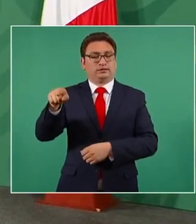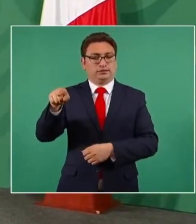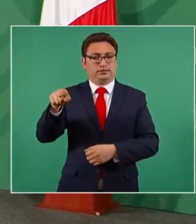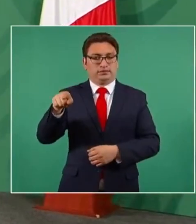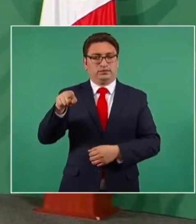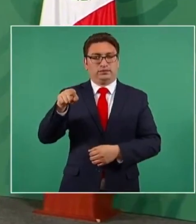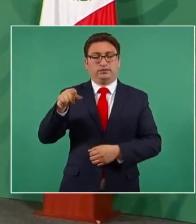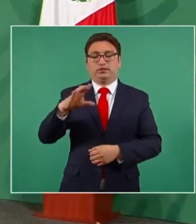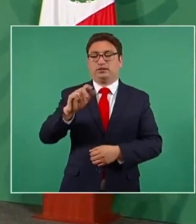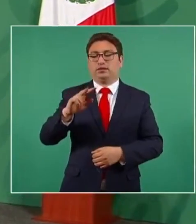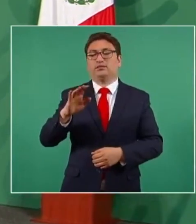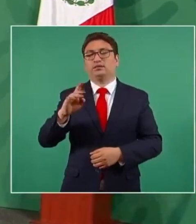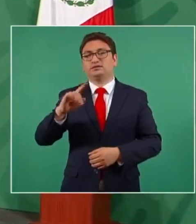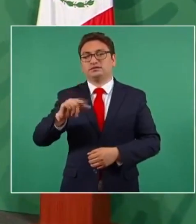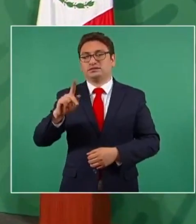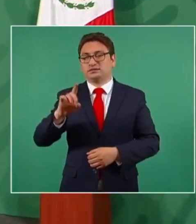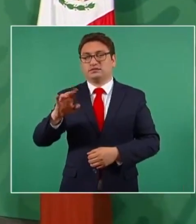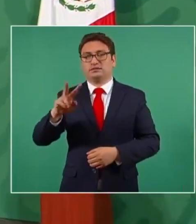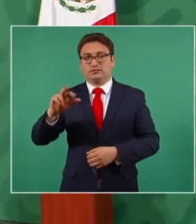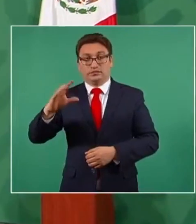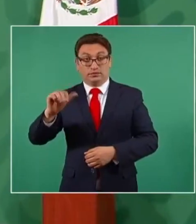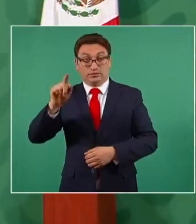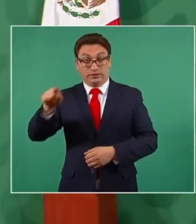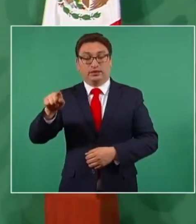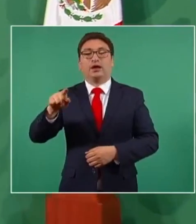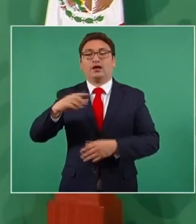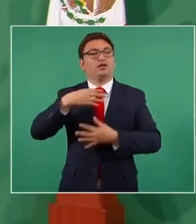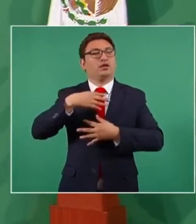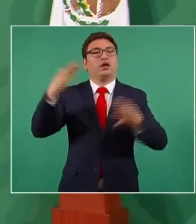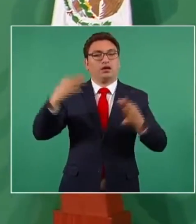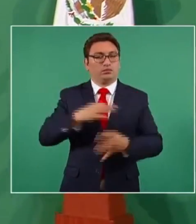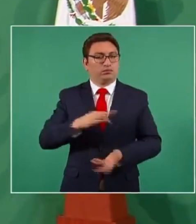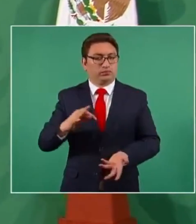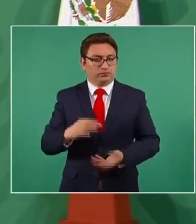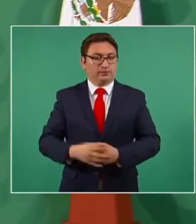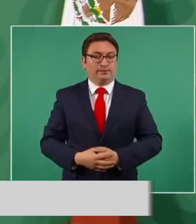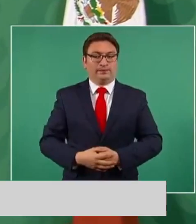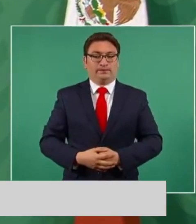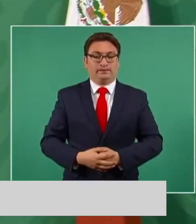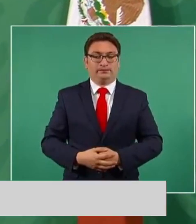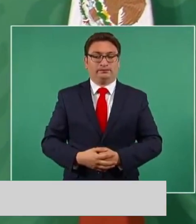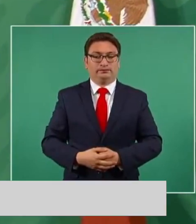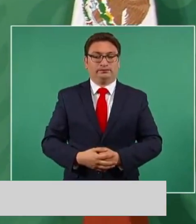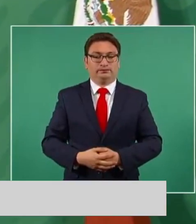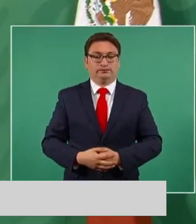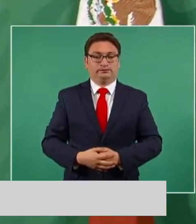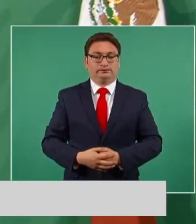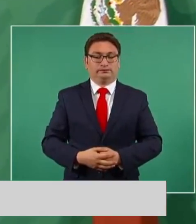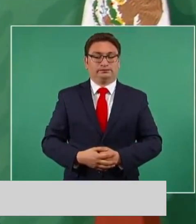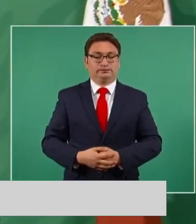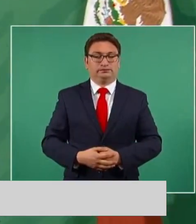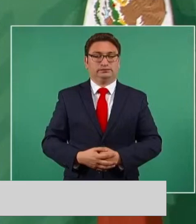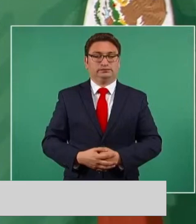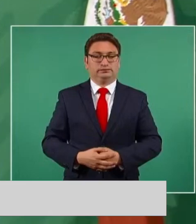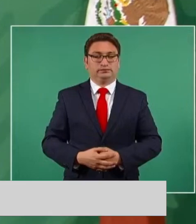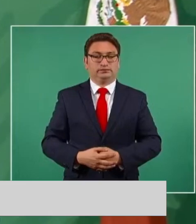advirtió que hay más personas que consideran que tener un posgrado es como tener títulos de nobleza. ¿Saben quién es Gabriel Cuadri? Opinan igual que